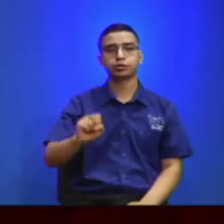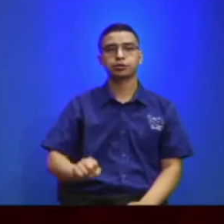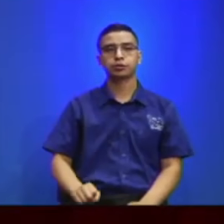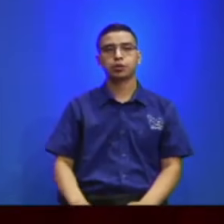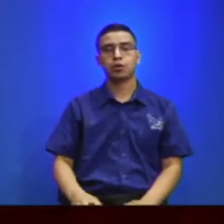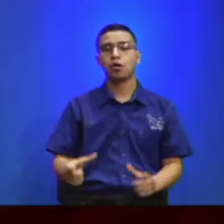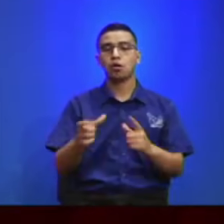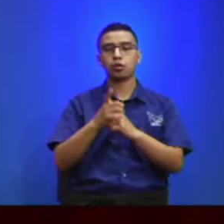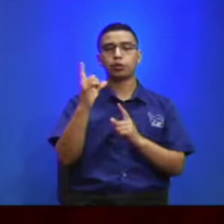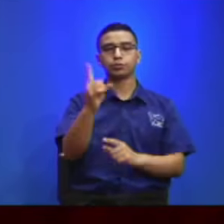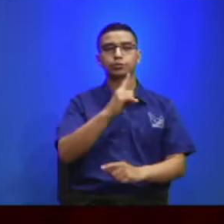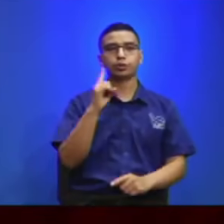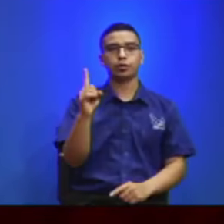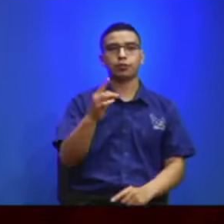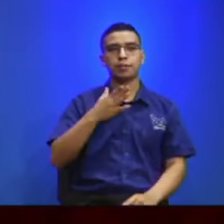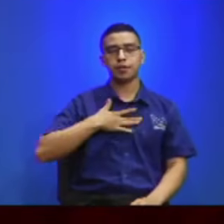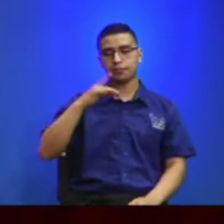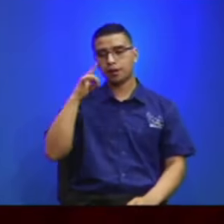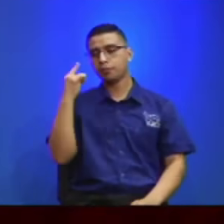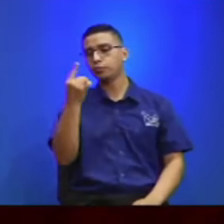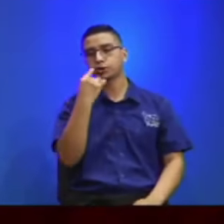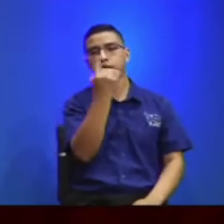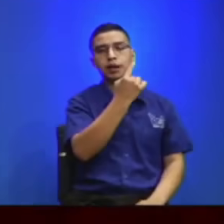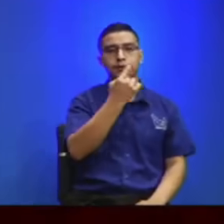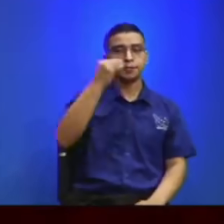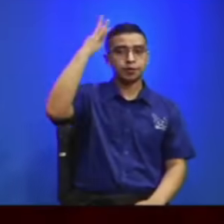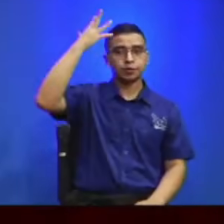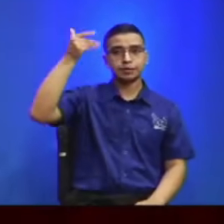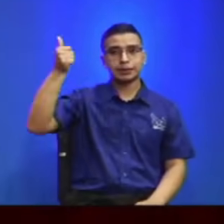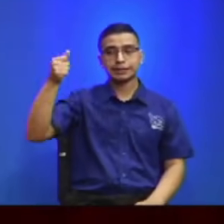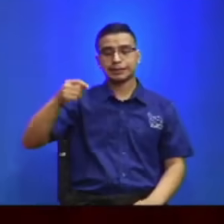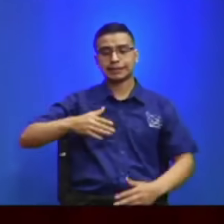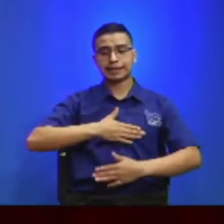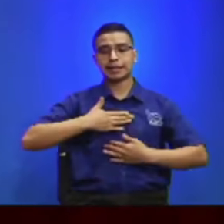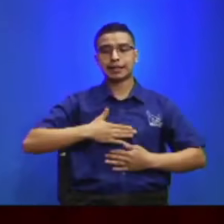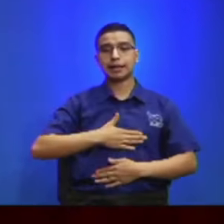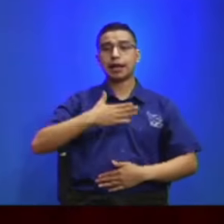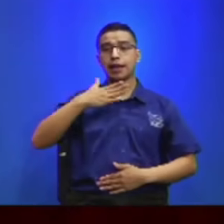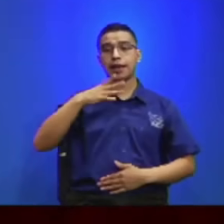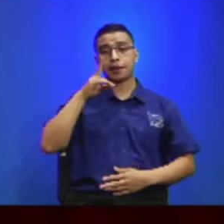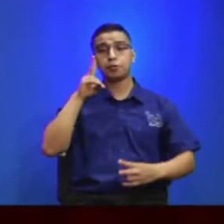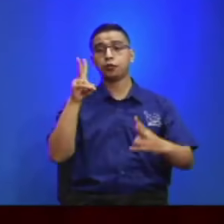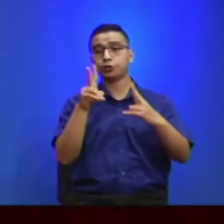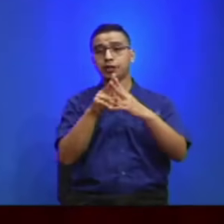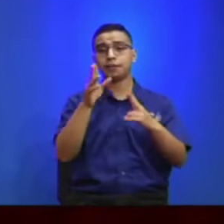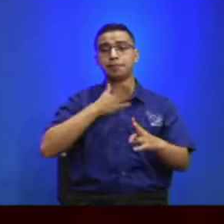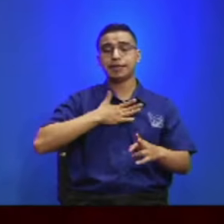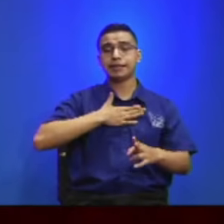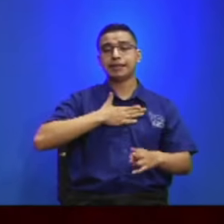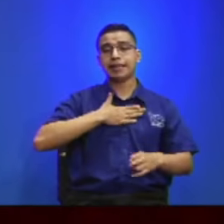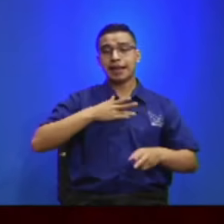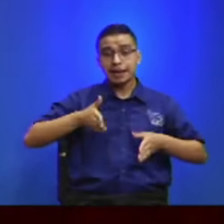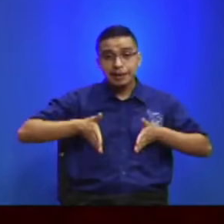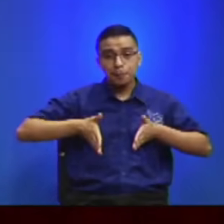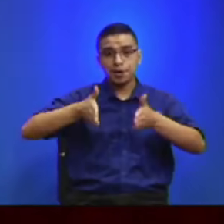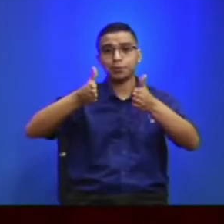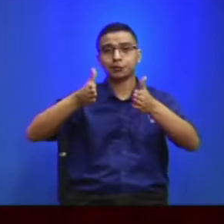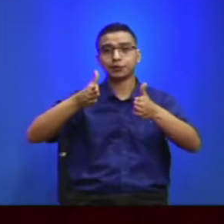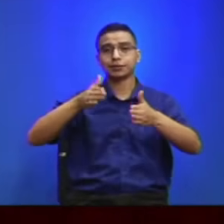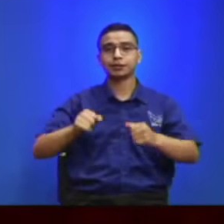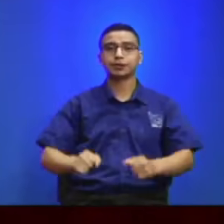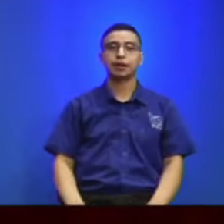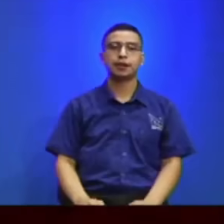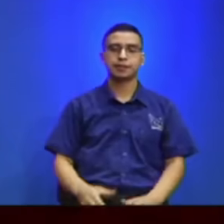con todo me buscan día tras día y se deleitan en conocer mis caminos se deleitan se deleitan se deleita